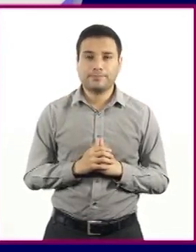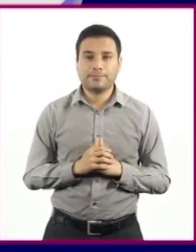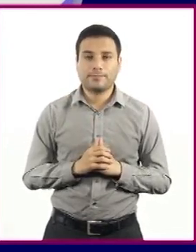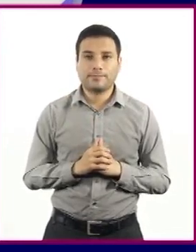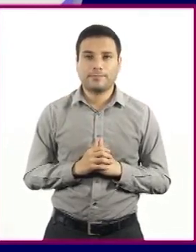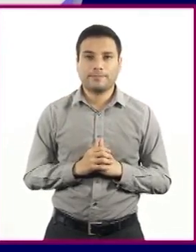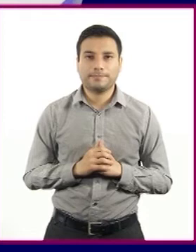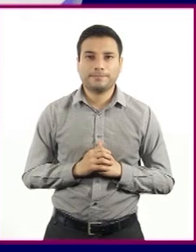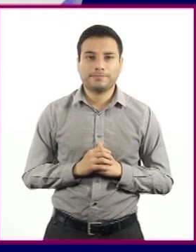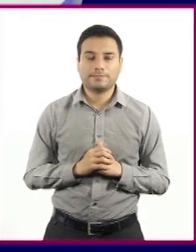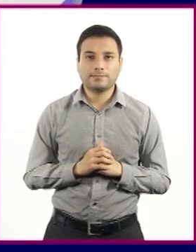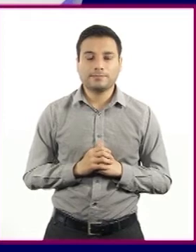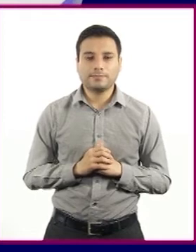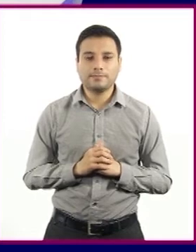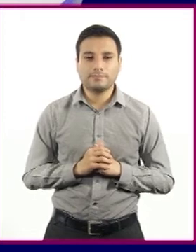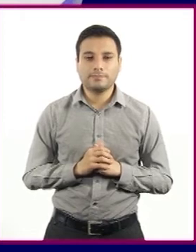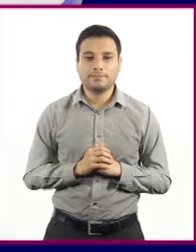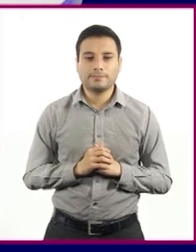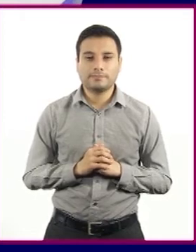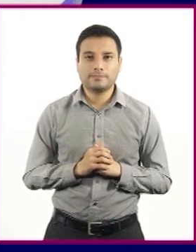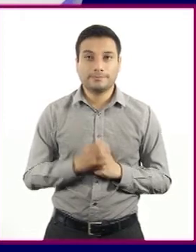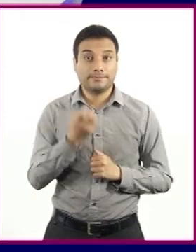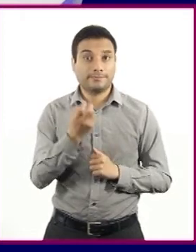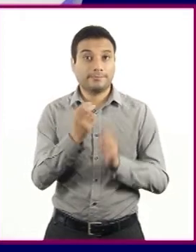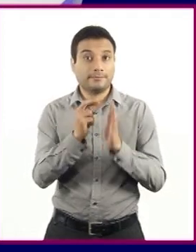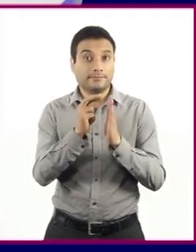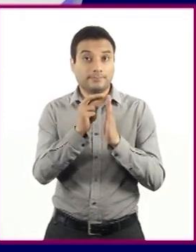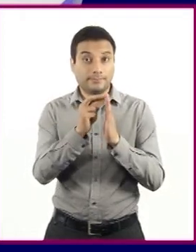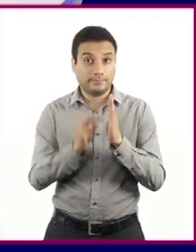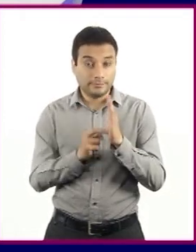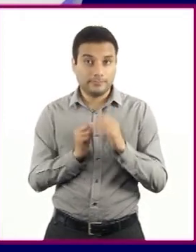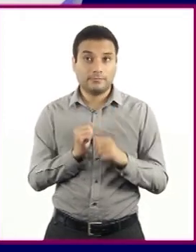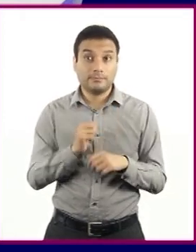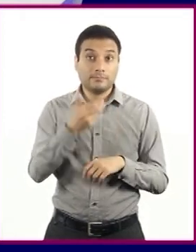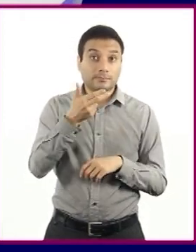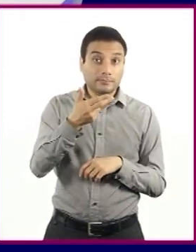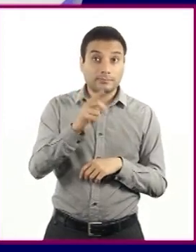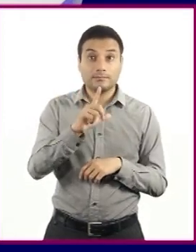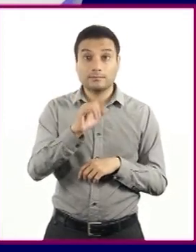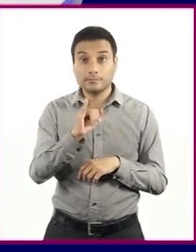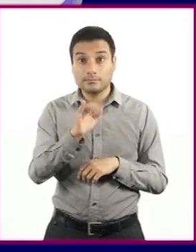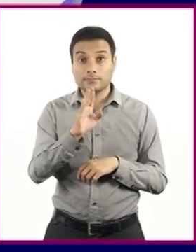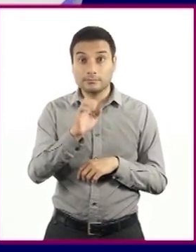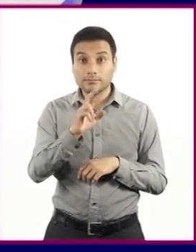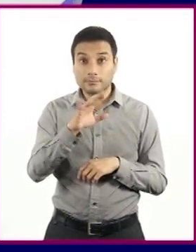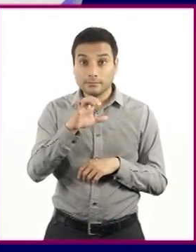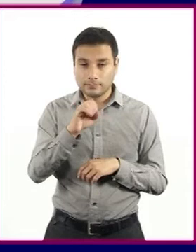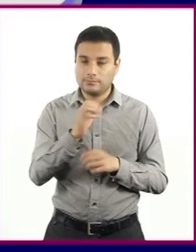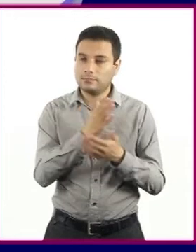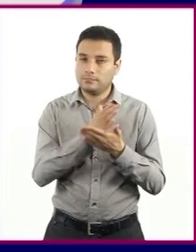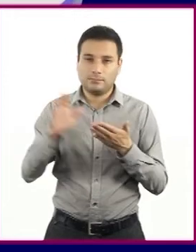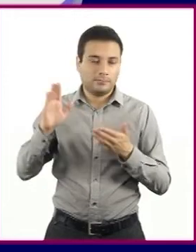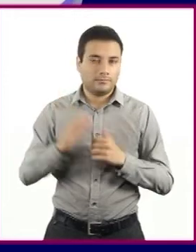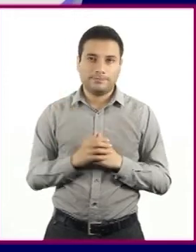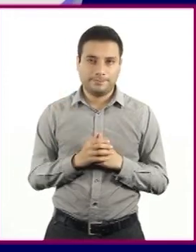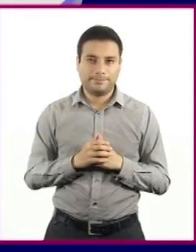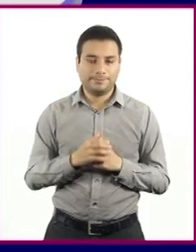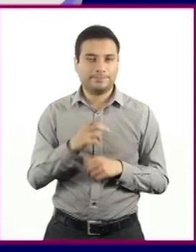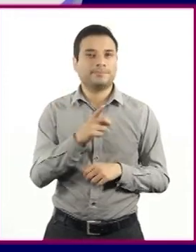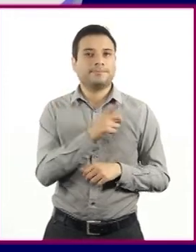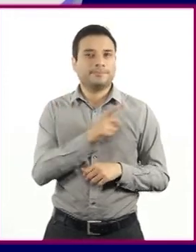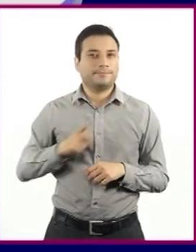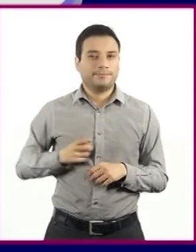de valencia rodeándolos. Esta regla no aplica para el hidrógeno, litio y berilio, los que deben estar rodeados por